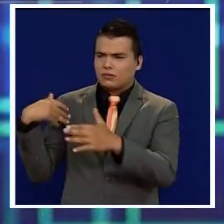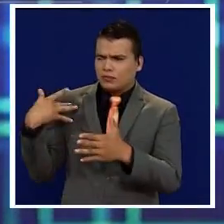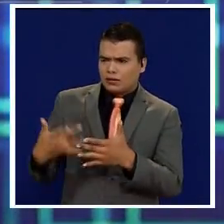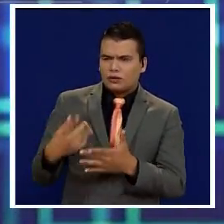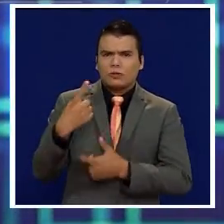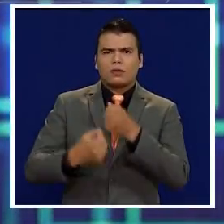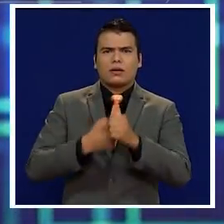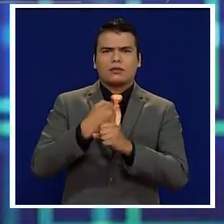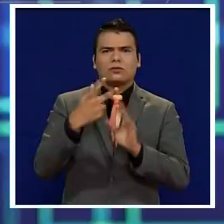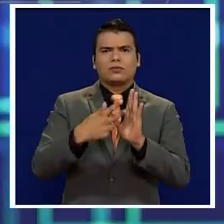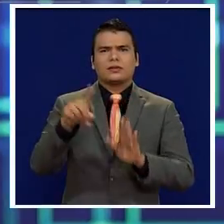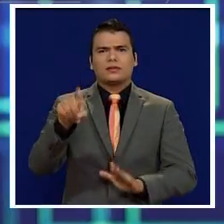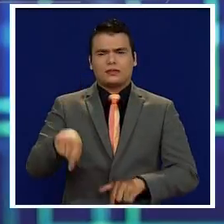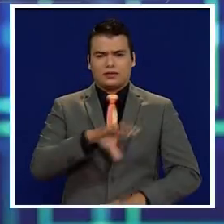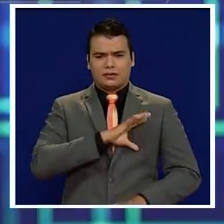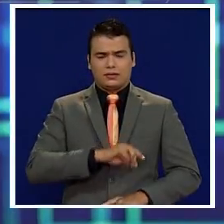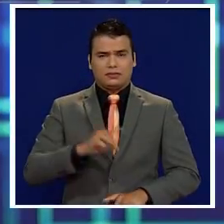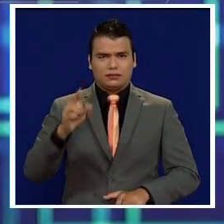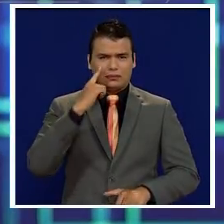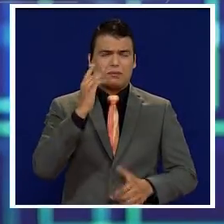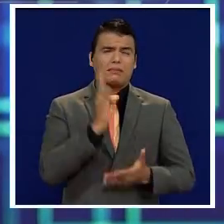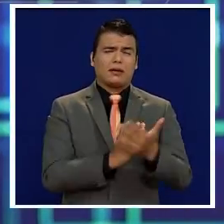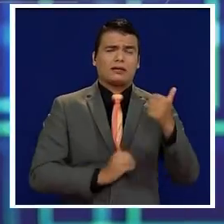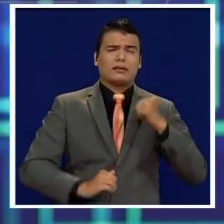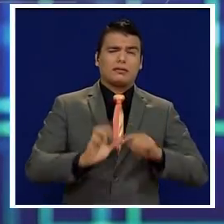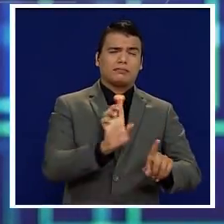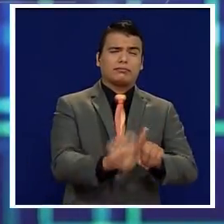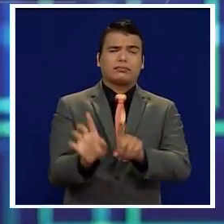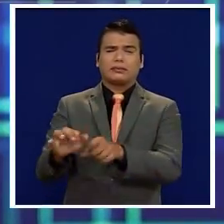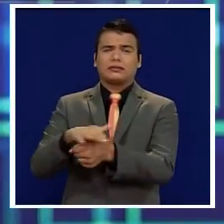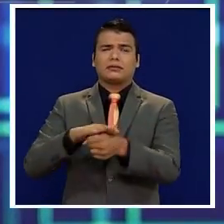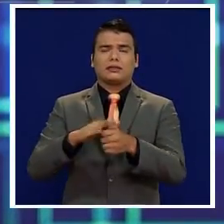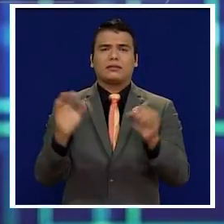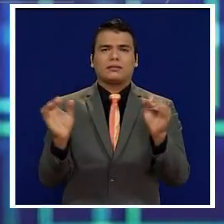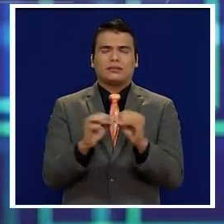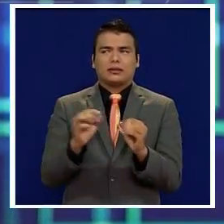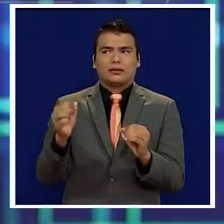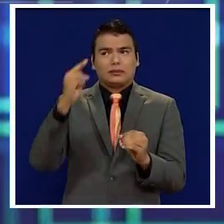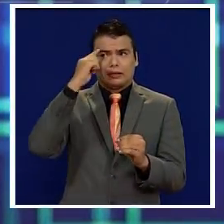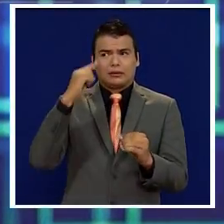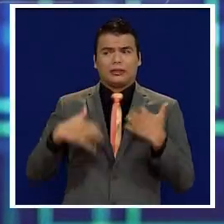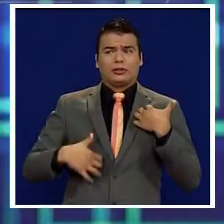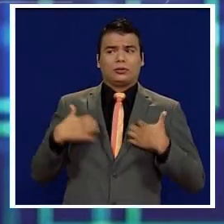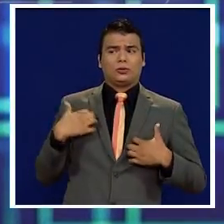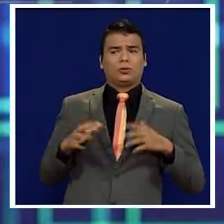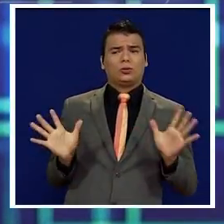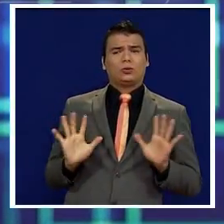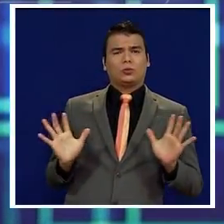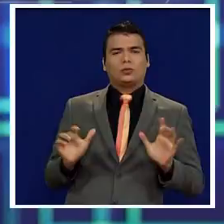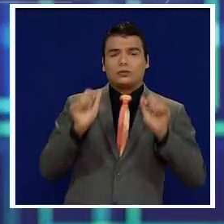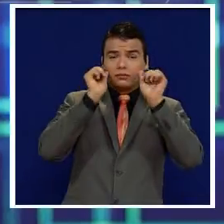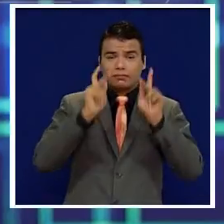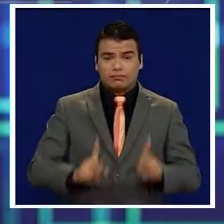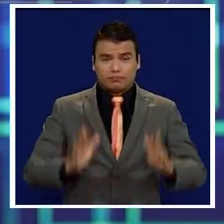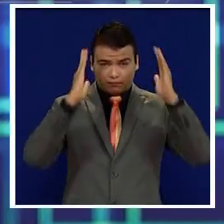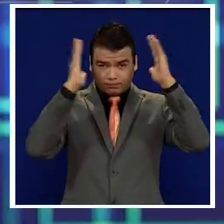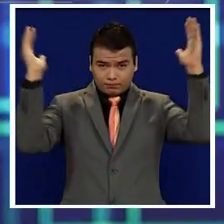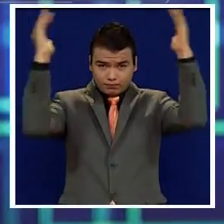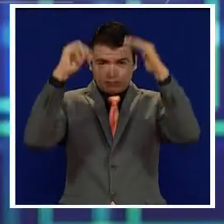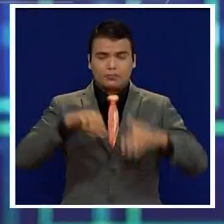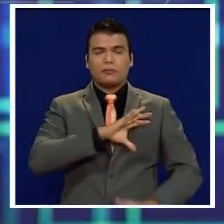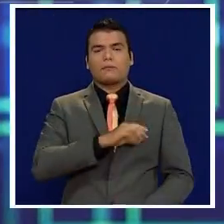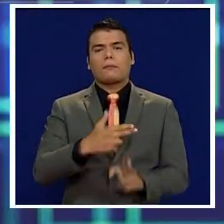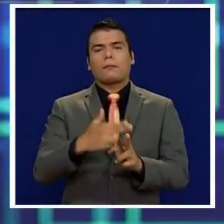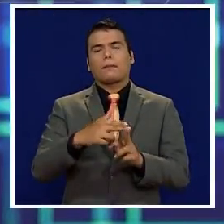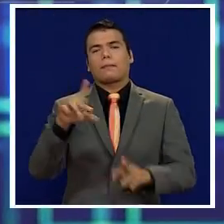Cali. Cifra a la que se suman heridos por diferentes circunstancias y una sensación de inseguridad hicieron que el obispo de Cali, Monseñor Darío de